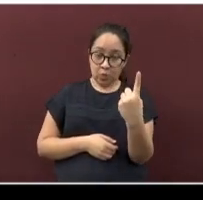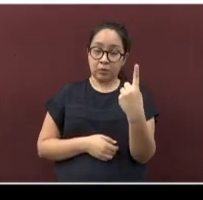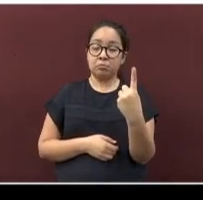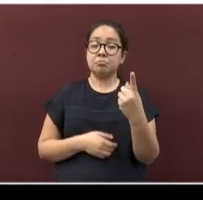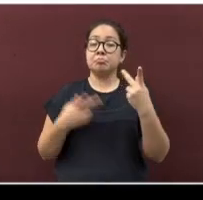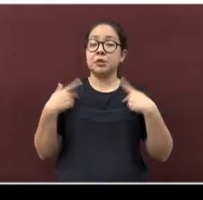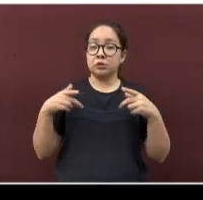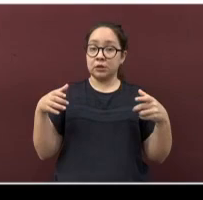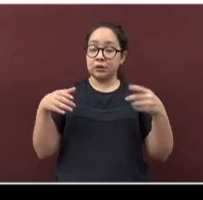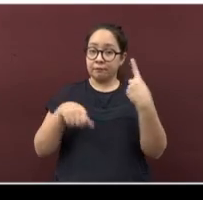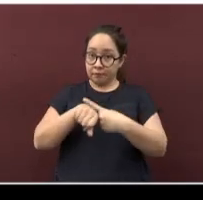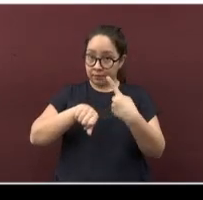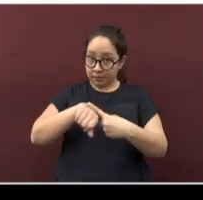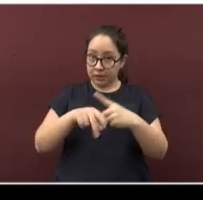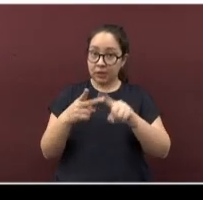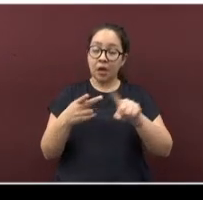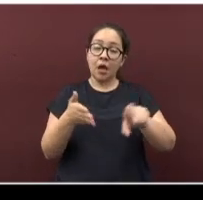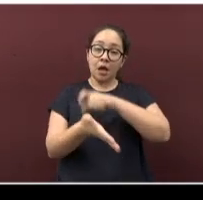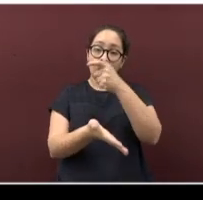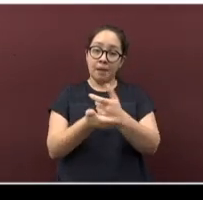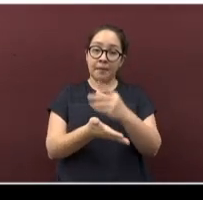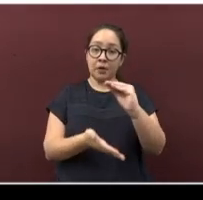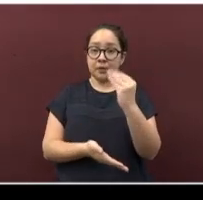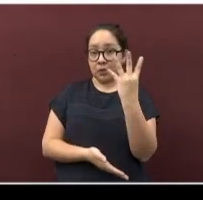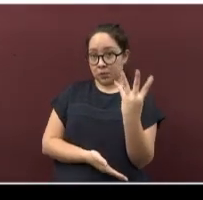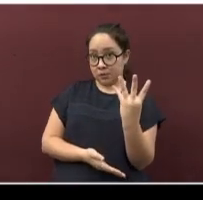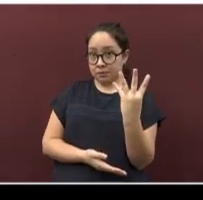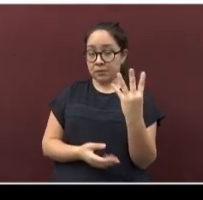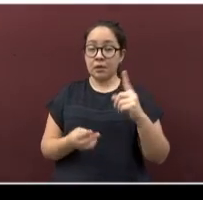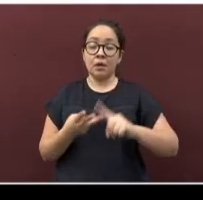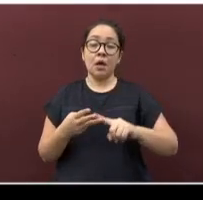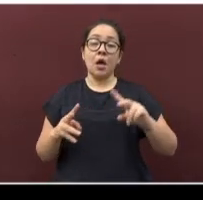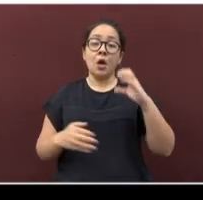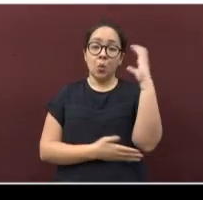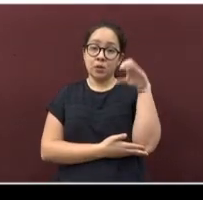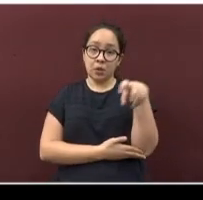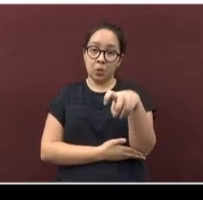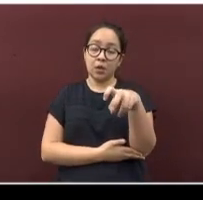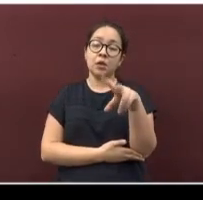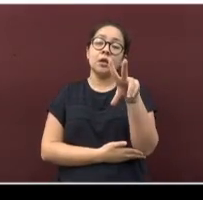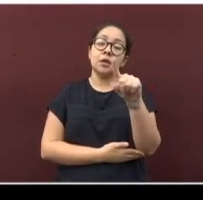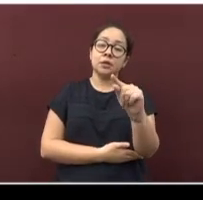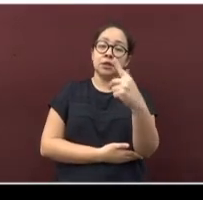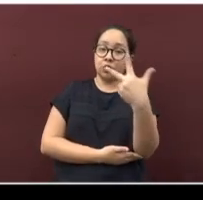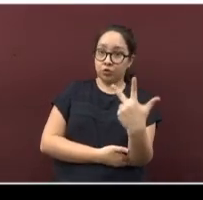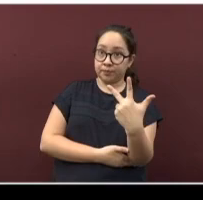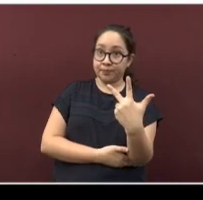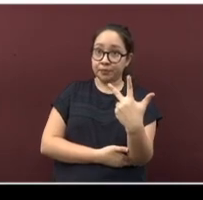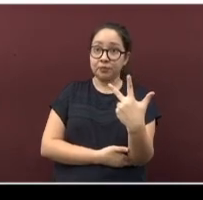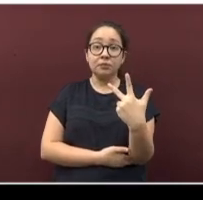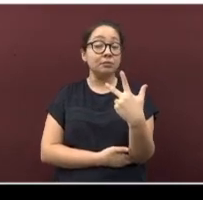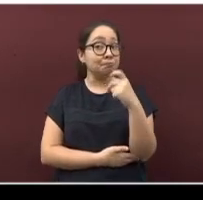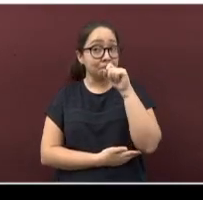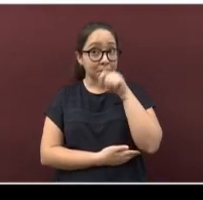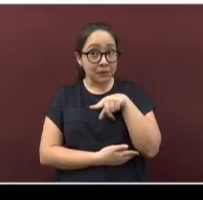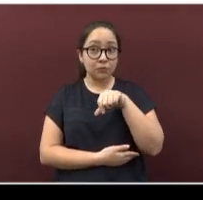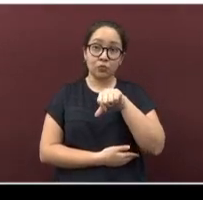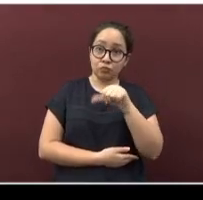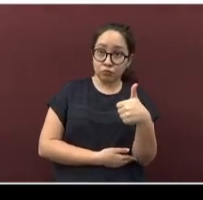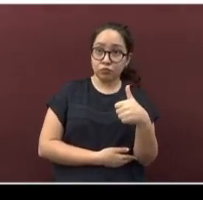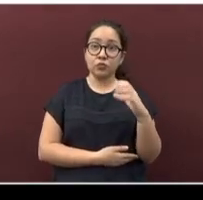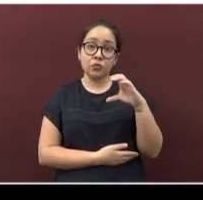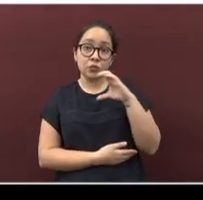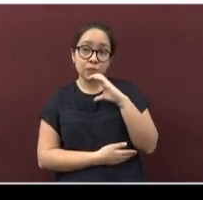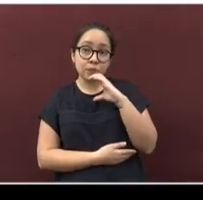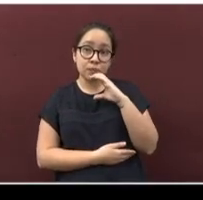el de xalapa 94 el de cuatro cuartos 78 así también otros como